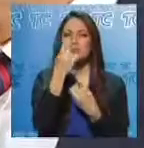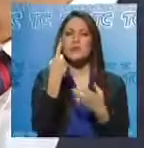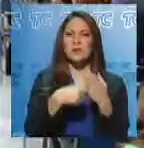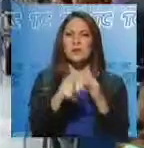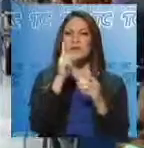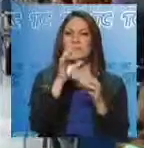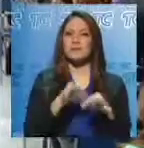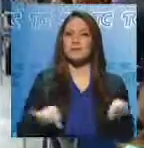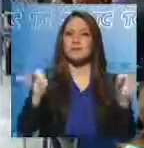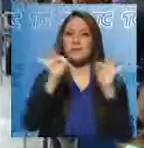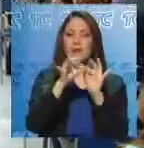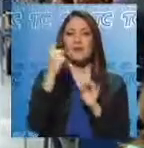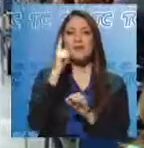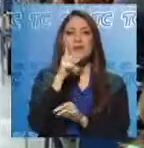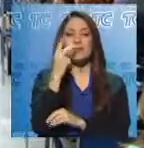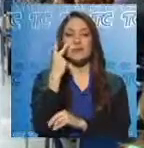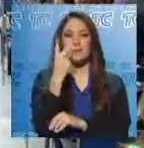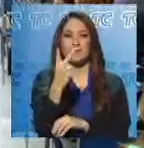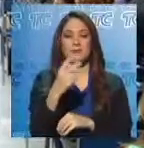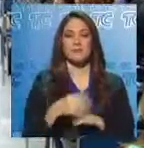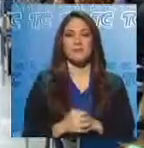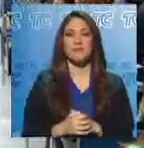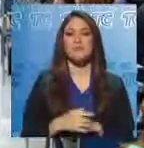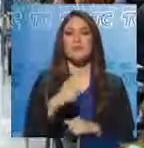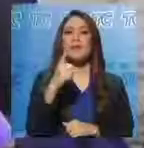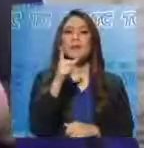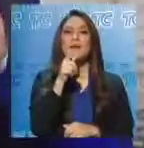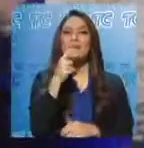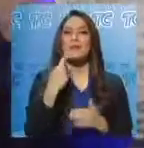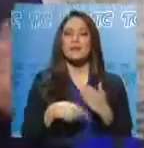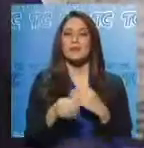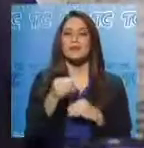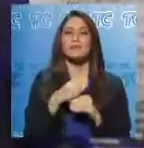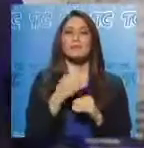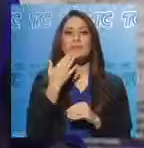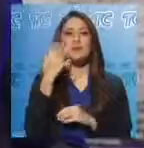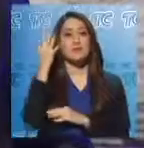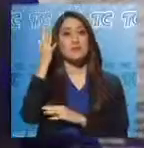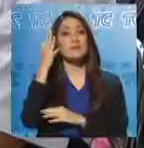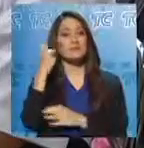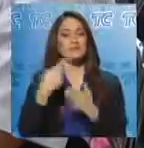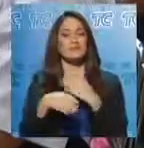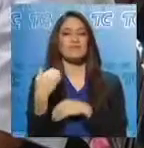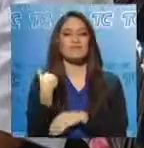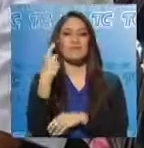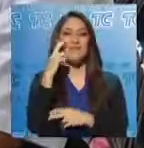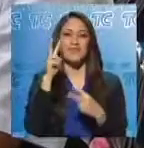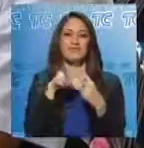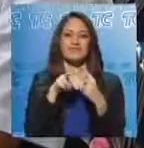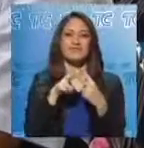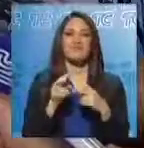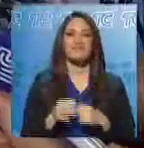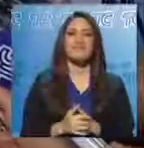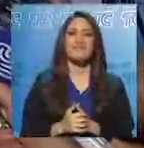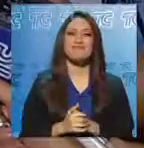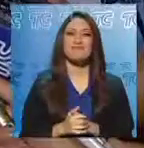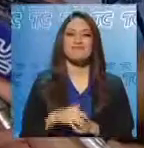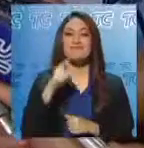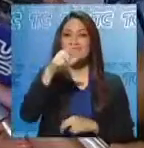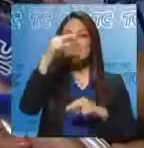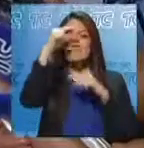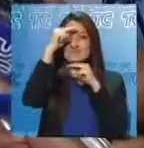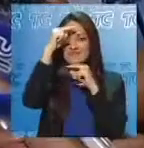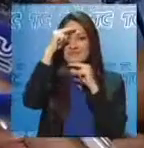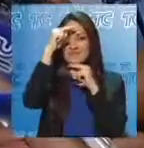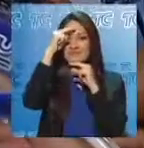realmente importa para quienes los observan. Fueron las aristas que el conferencista Pedro Brigger dio a conocer. ¿Cómo puede ser que los noticieros